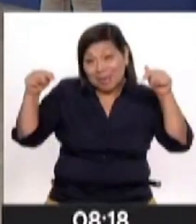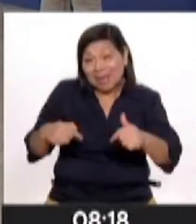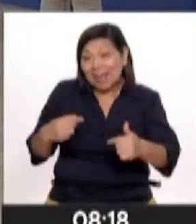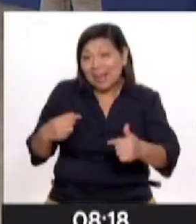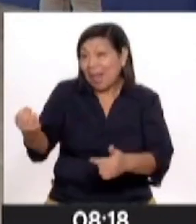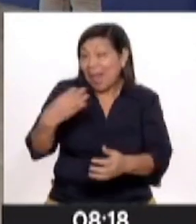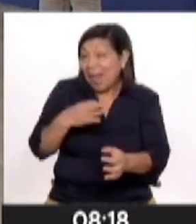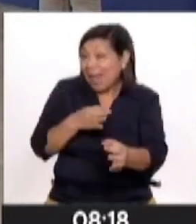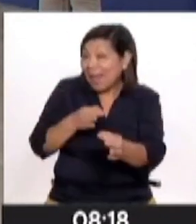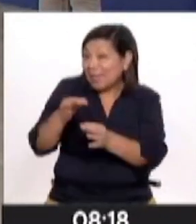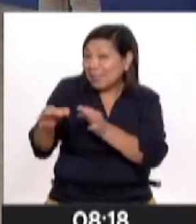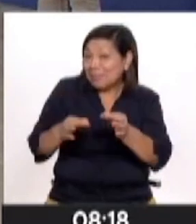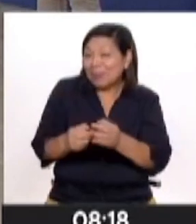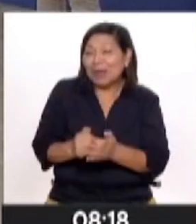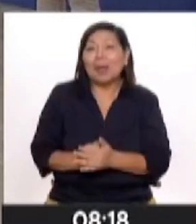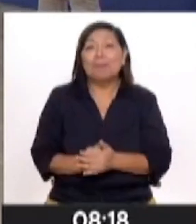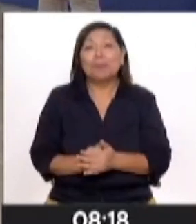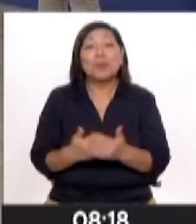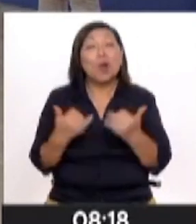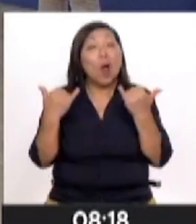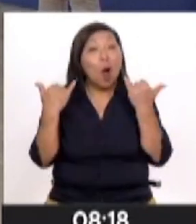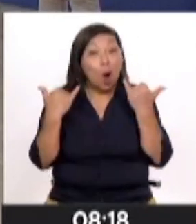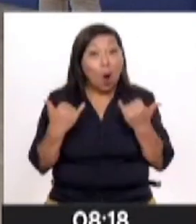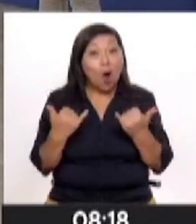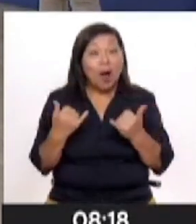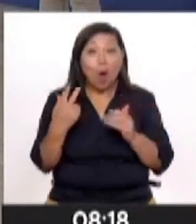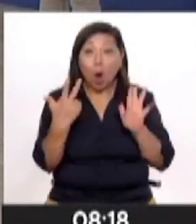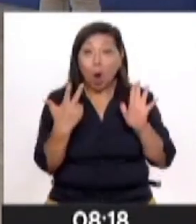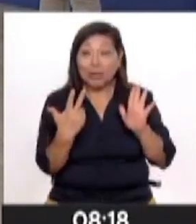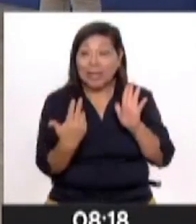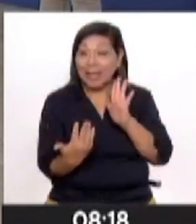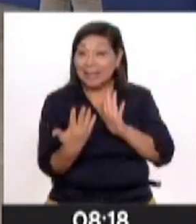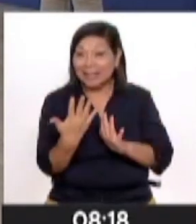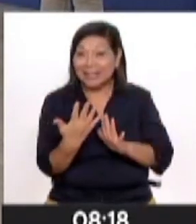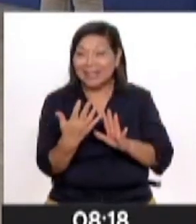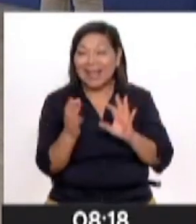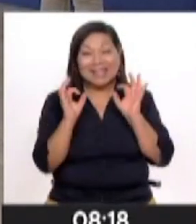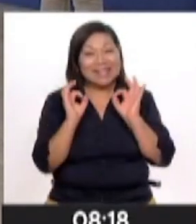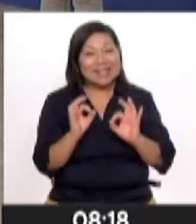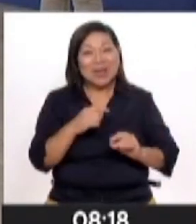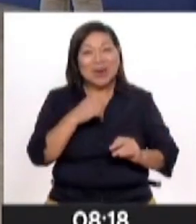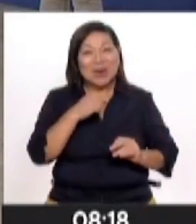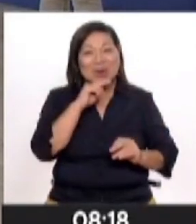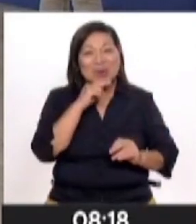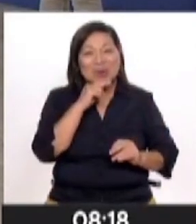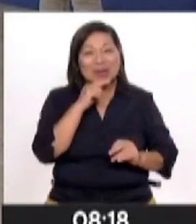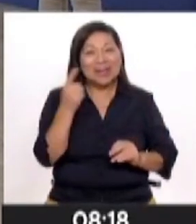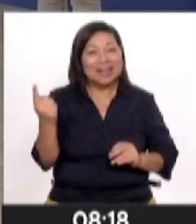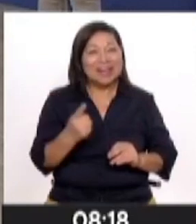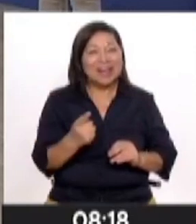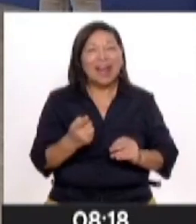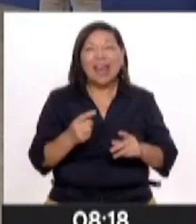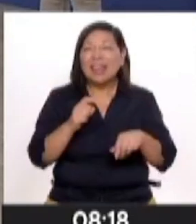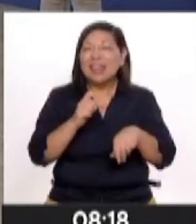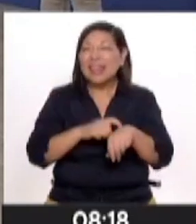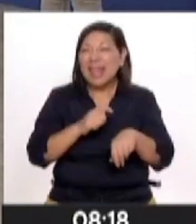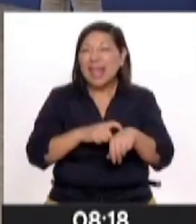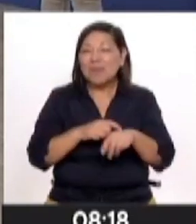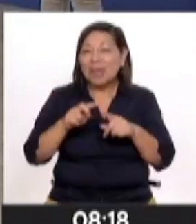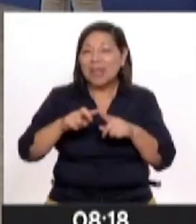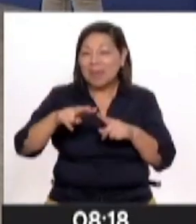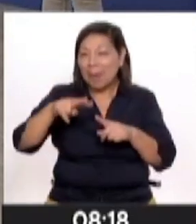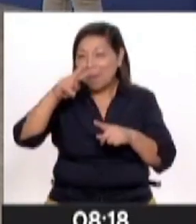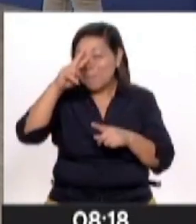amigas televidentes. A partir de hoy, a las 8:15 en punto, vamos a estar con nuestro bloque El Tiempo en TV